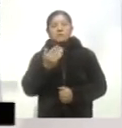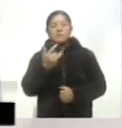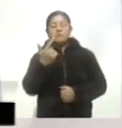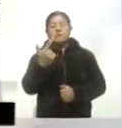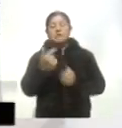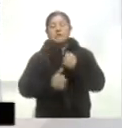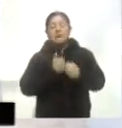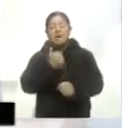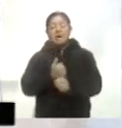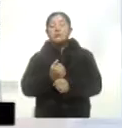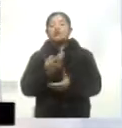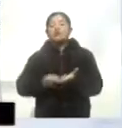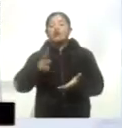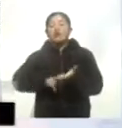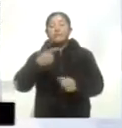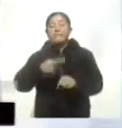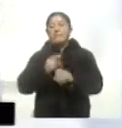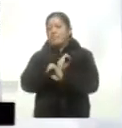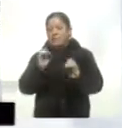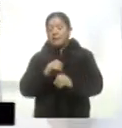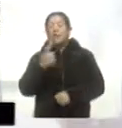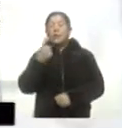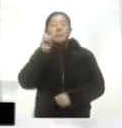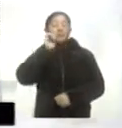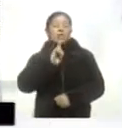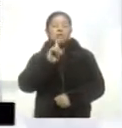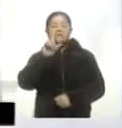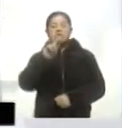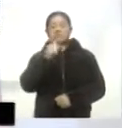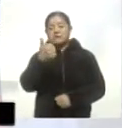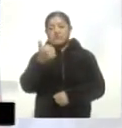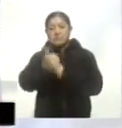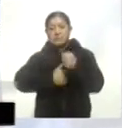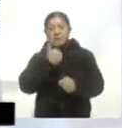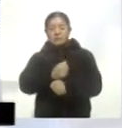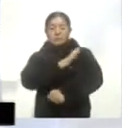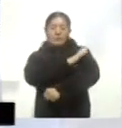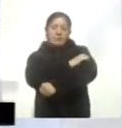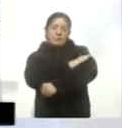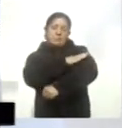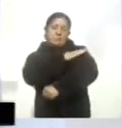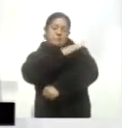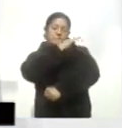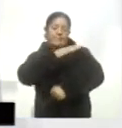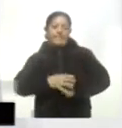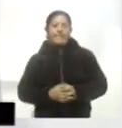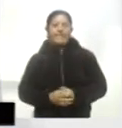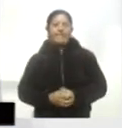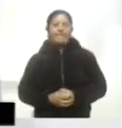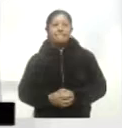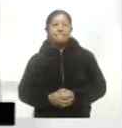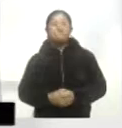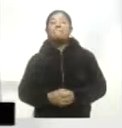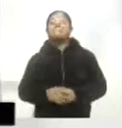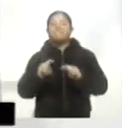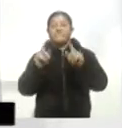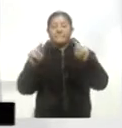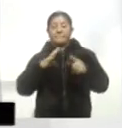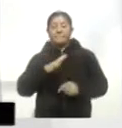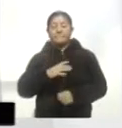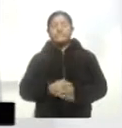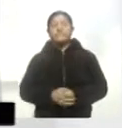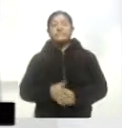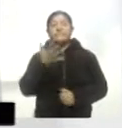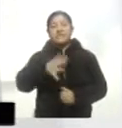57 años sin comorbilidad y una femenina de 76 años con hipertensión arterial sistémica. El estado registra hasta este